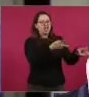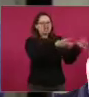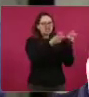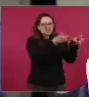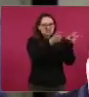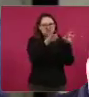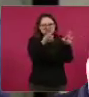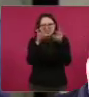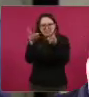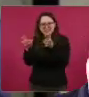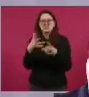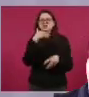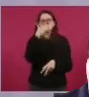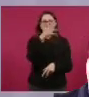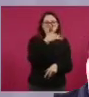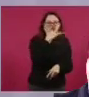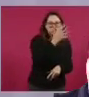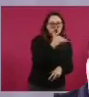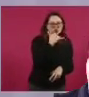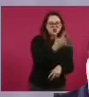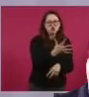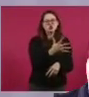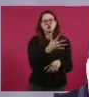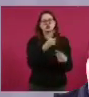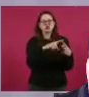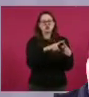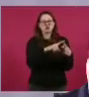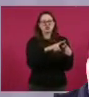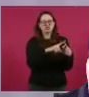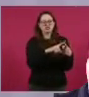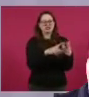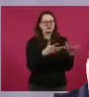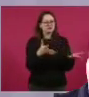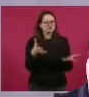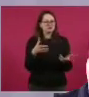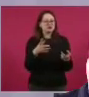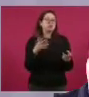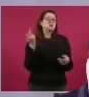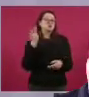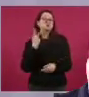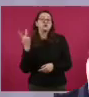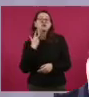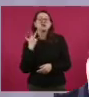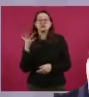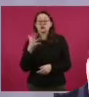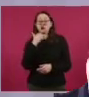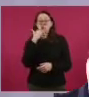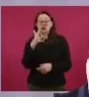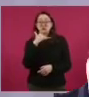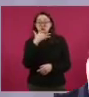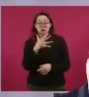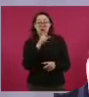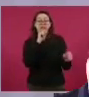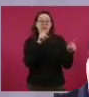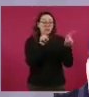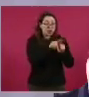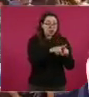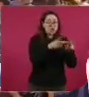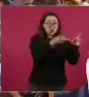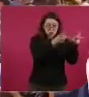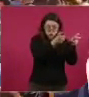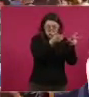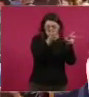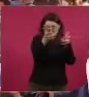se obtiene de la delincuencia, tanto de la delincuencia de cuello blanco, que